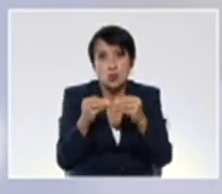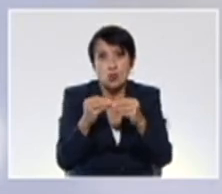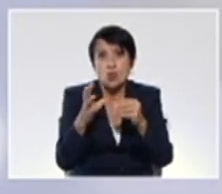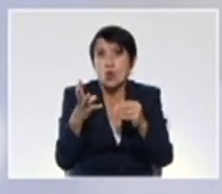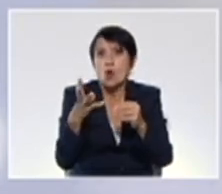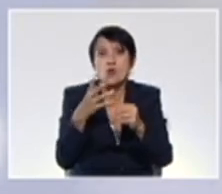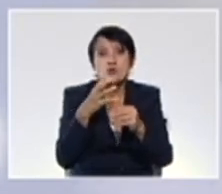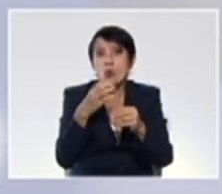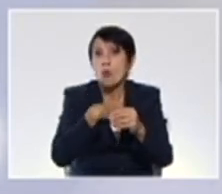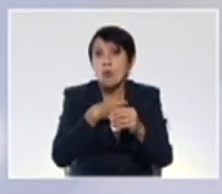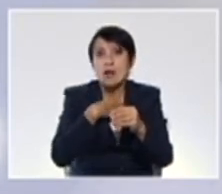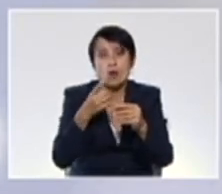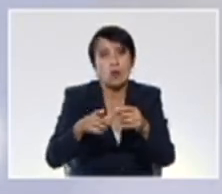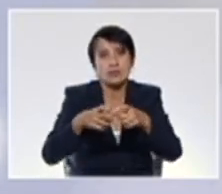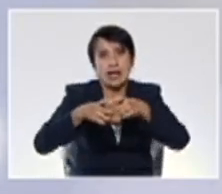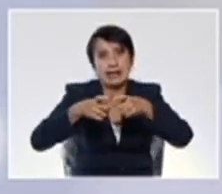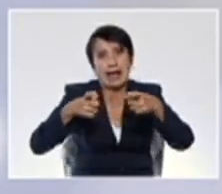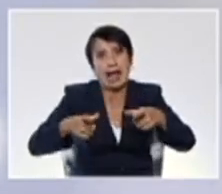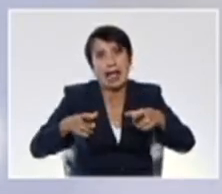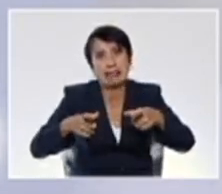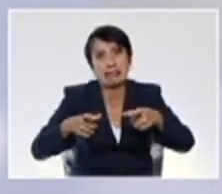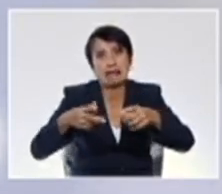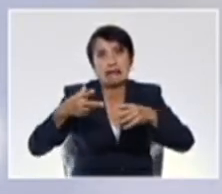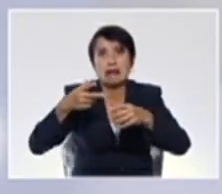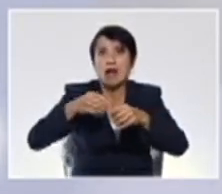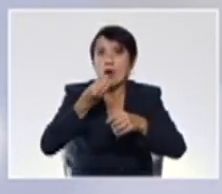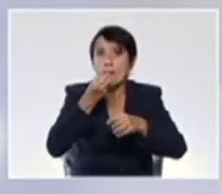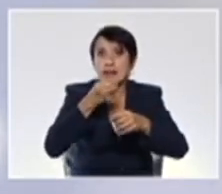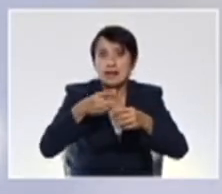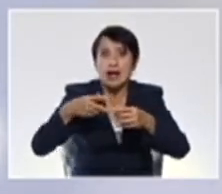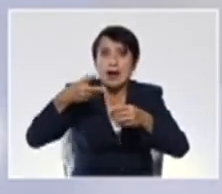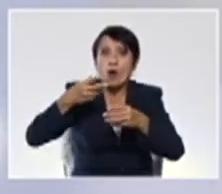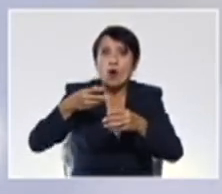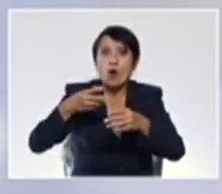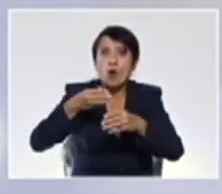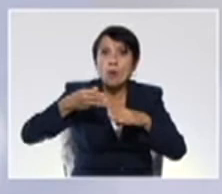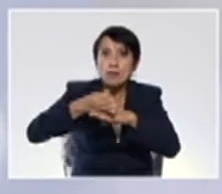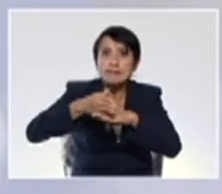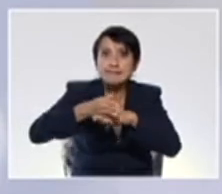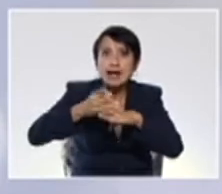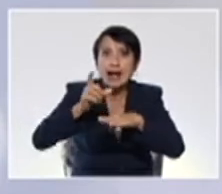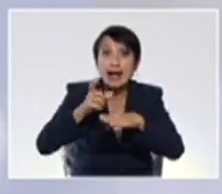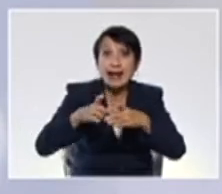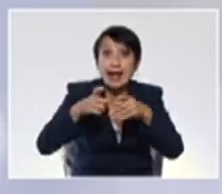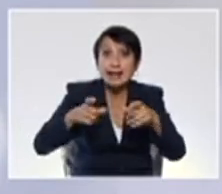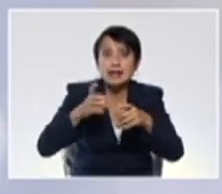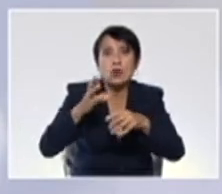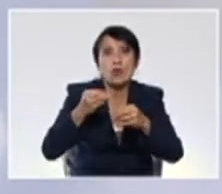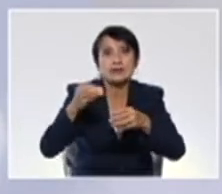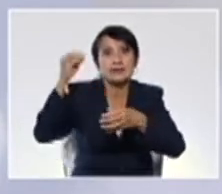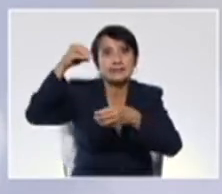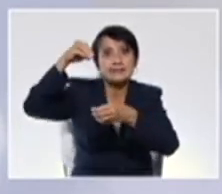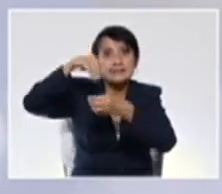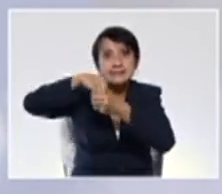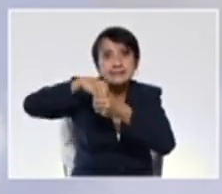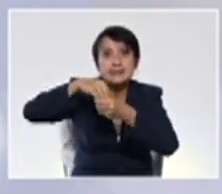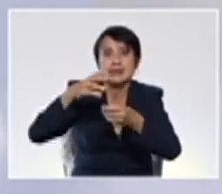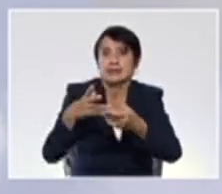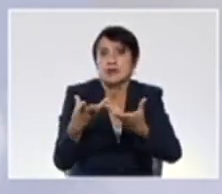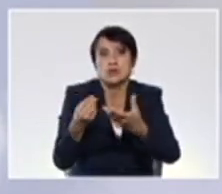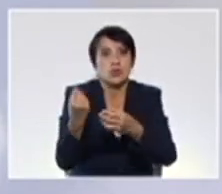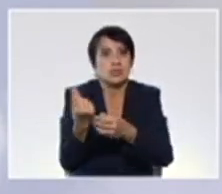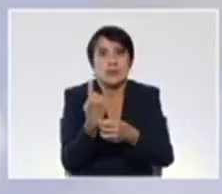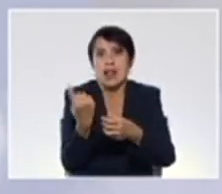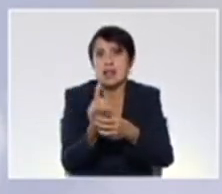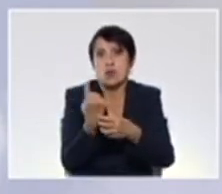ser mayor a este tamaño ni a este, porque si no, la comida cuando entre en la taza no se va